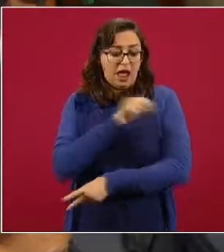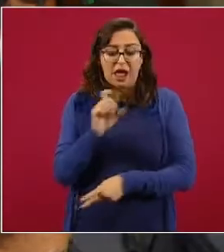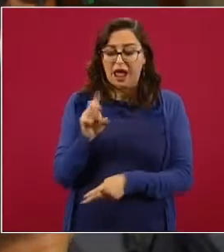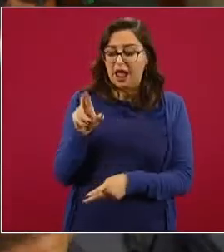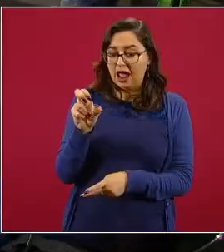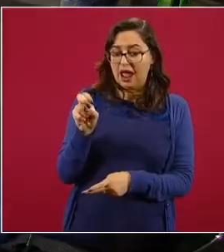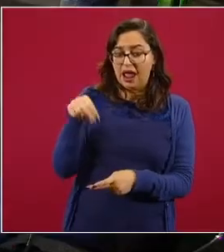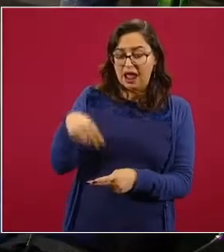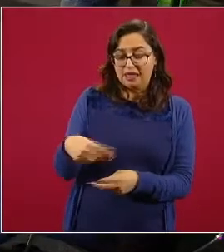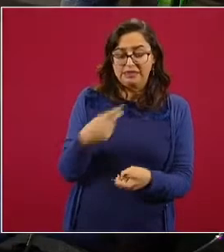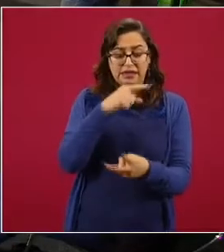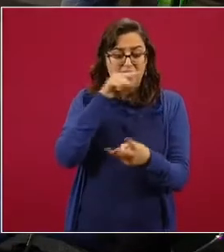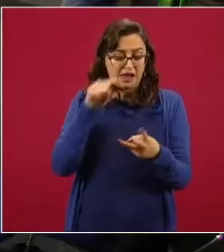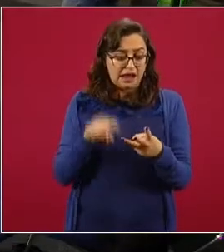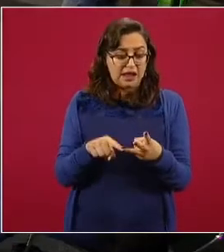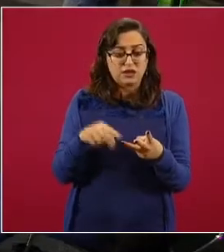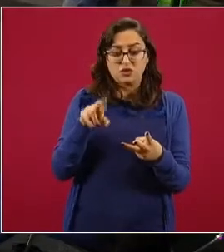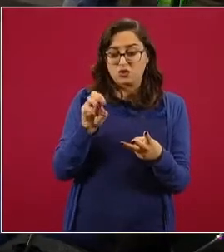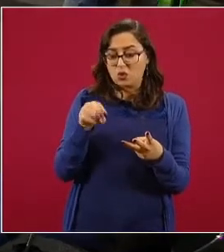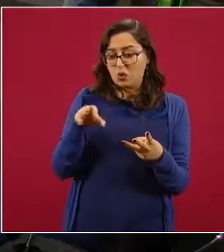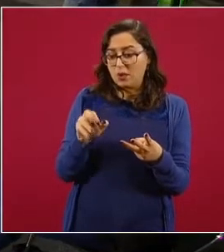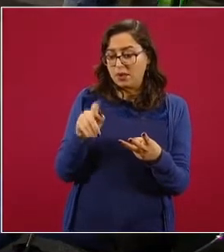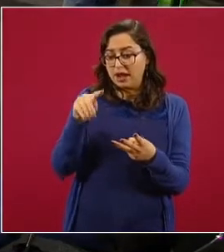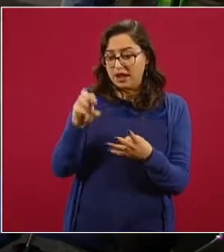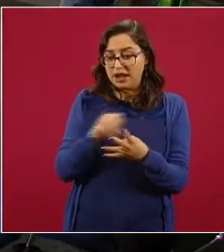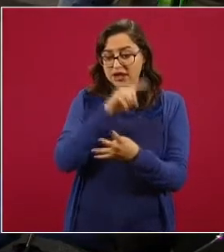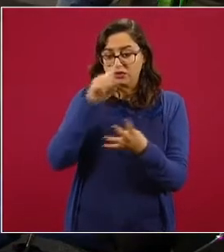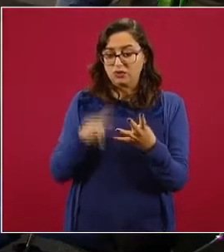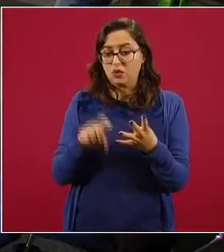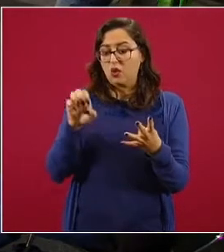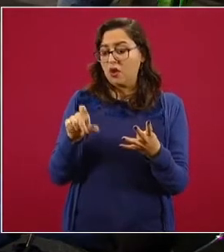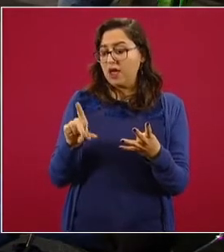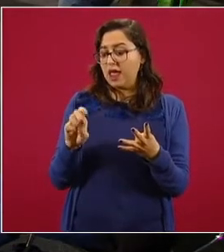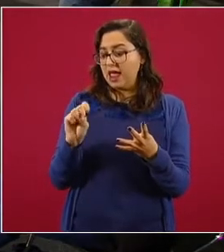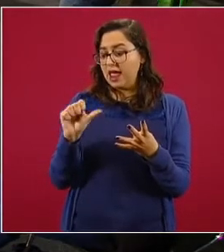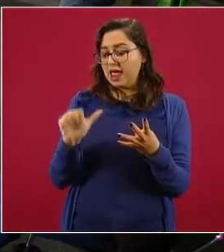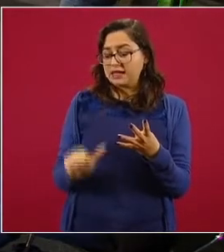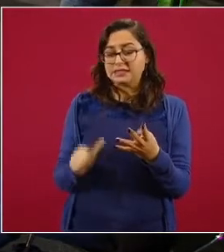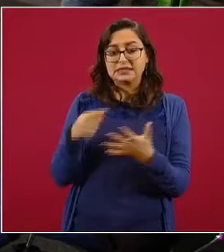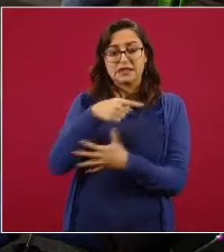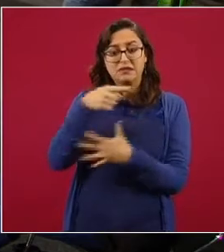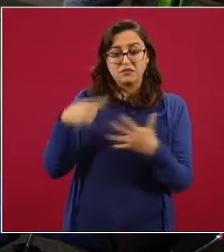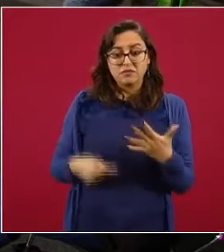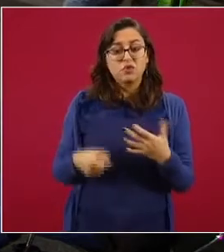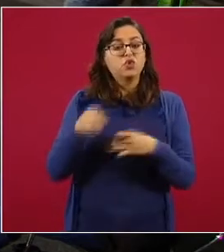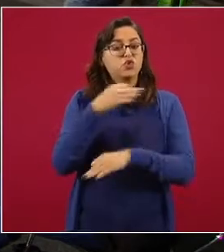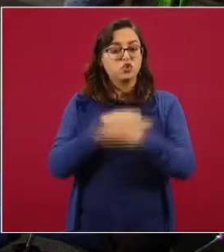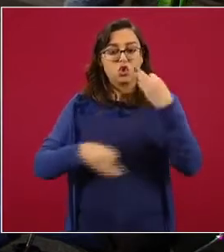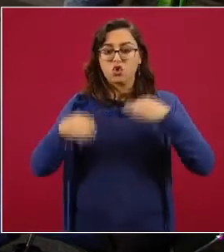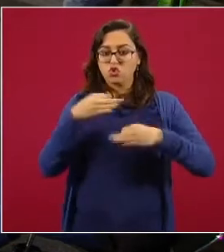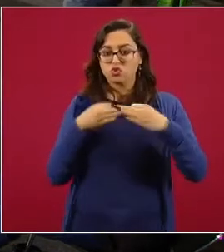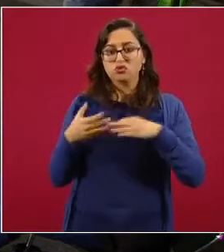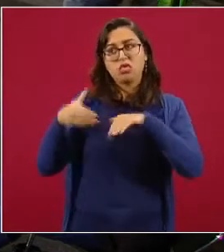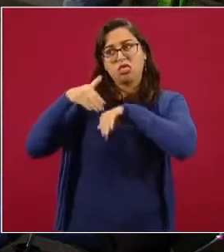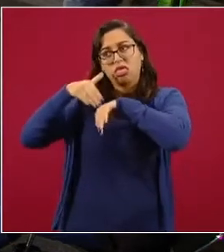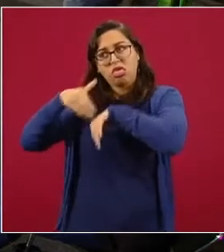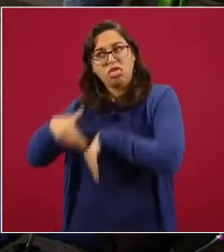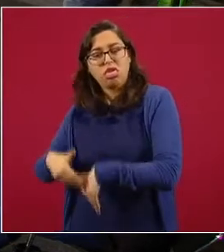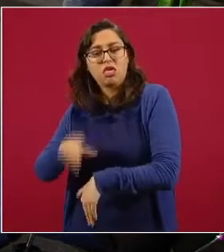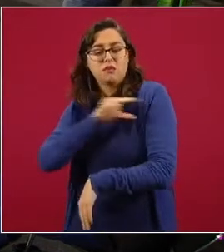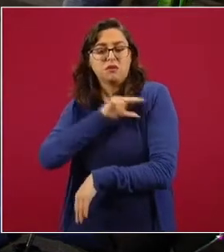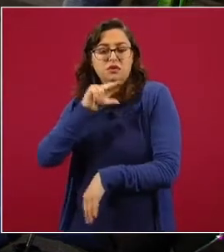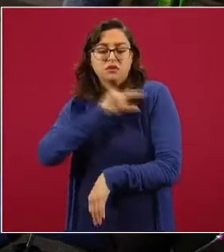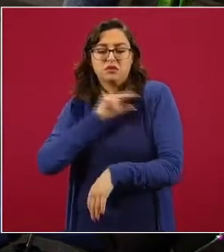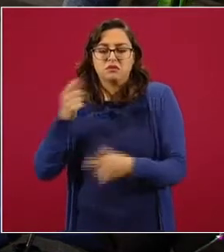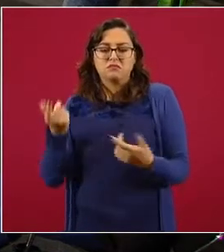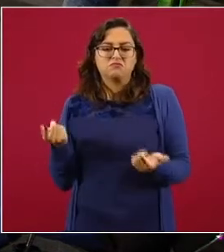Chávez y Roberto Martínez. El Consejo Consultivo, Elsa Ángeles Vera, que también son manipulados por esta empresa. Usted mucho